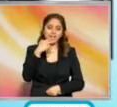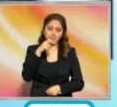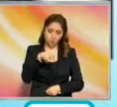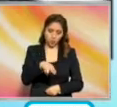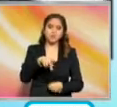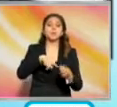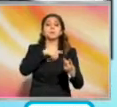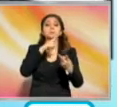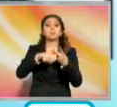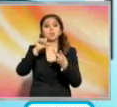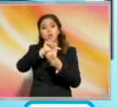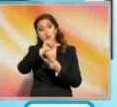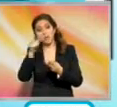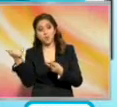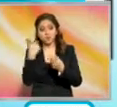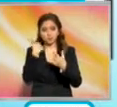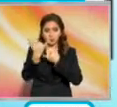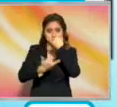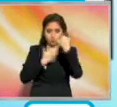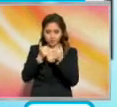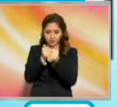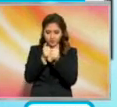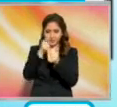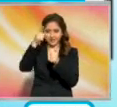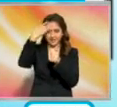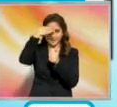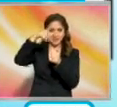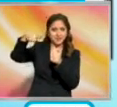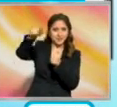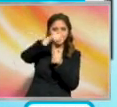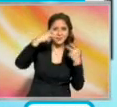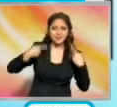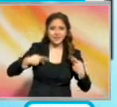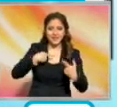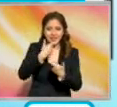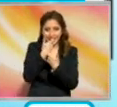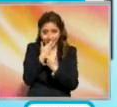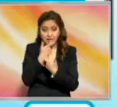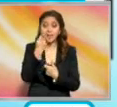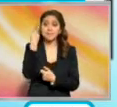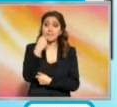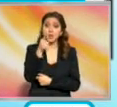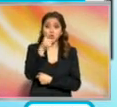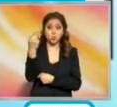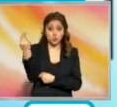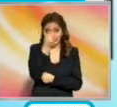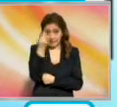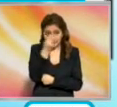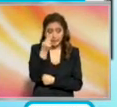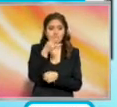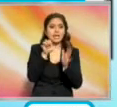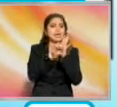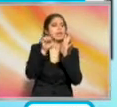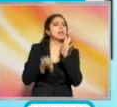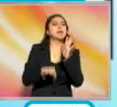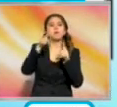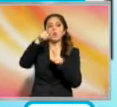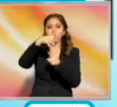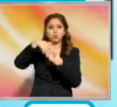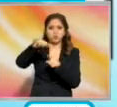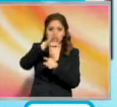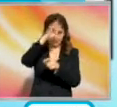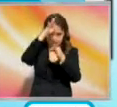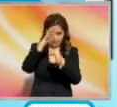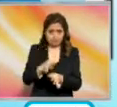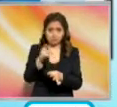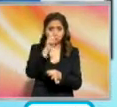para celulares, mira, se ríen, Sí. por lo tanto Sí, se claro. ve Oye, que... pero estas búsquedas muy como significativas de